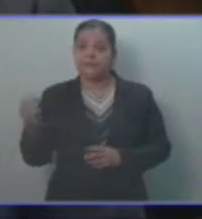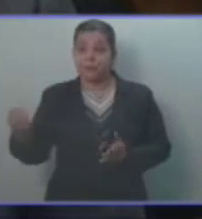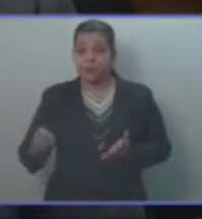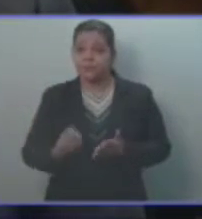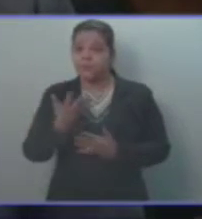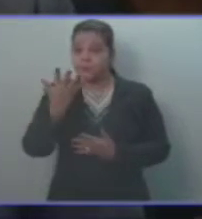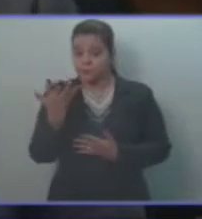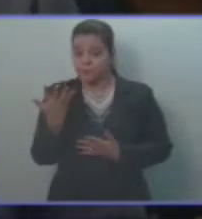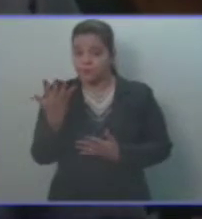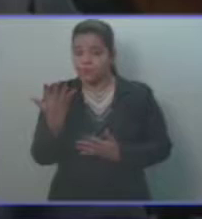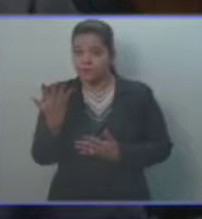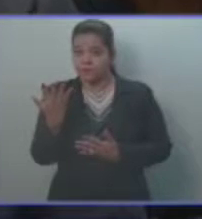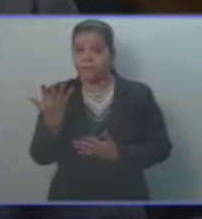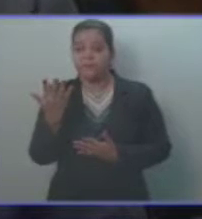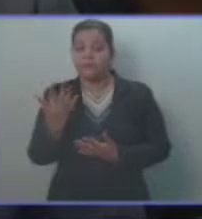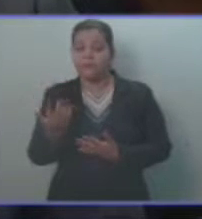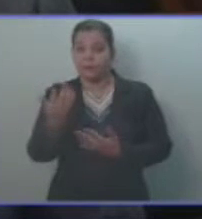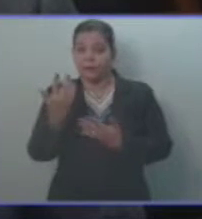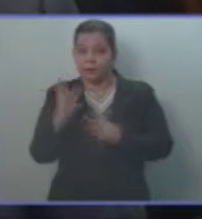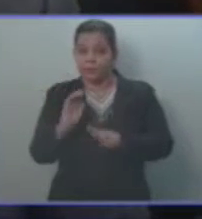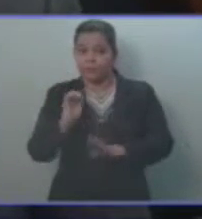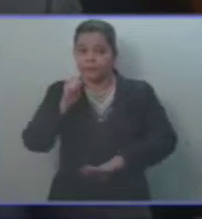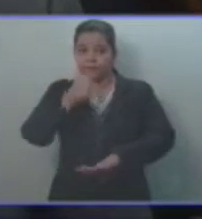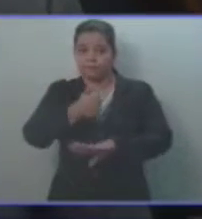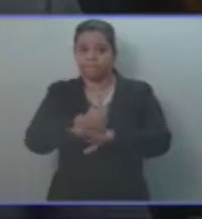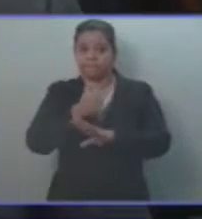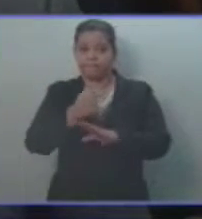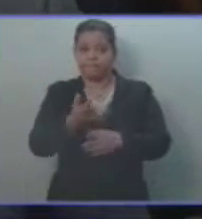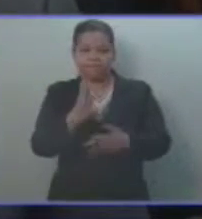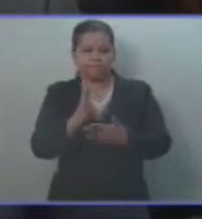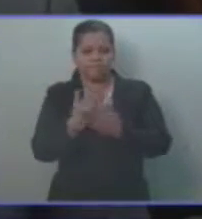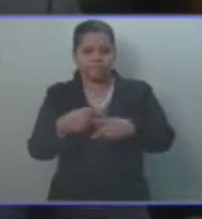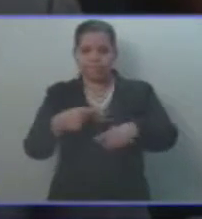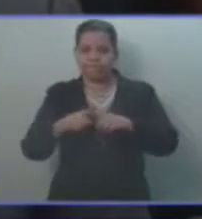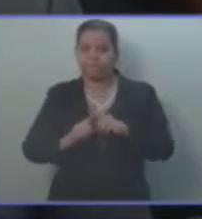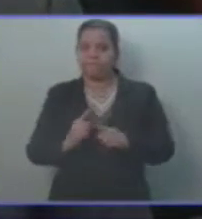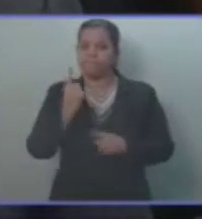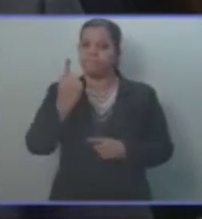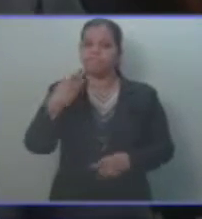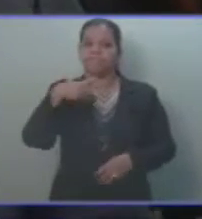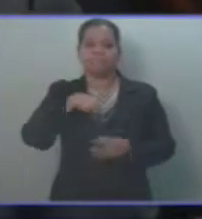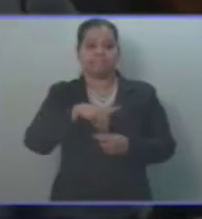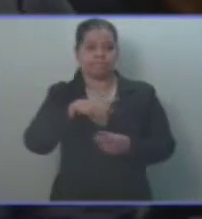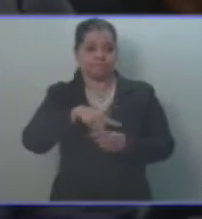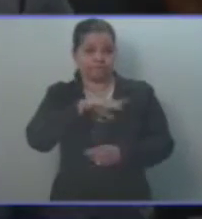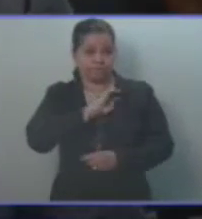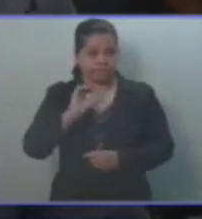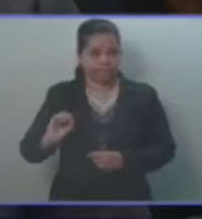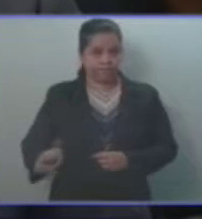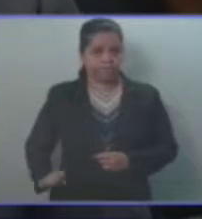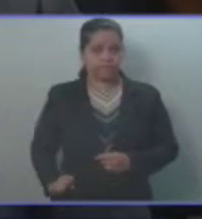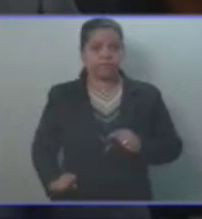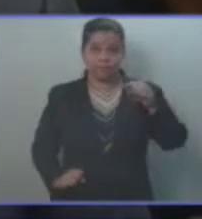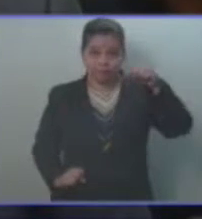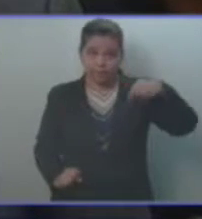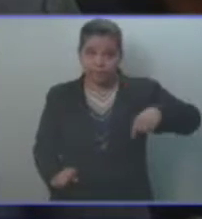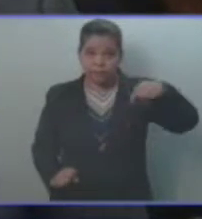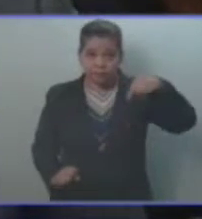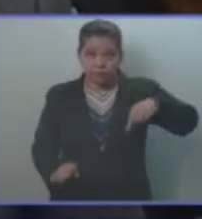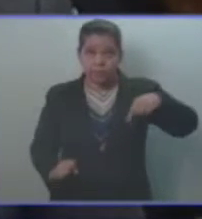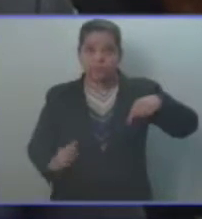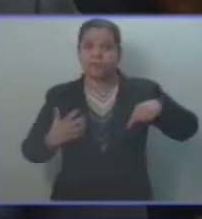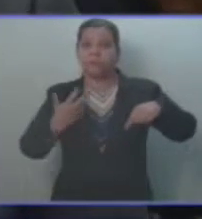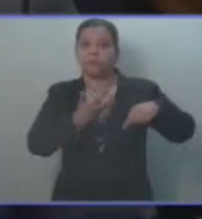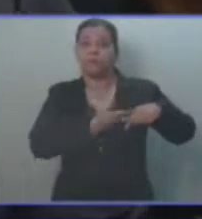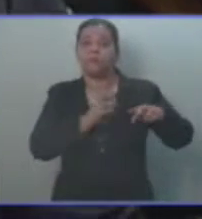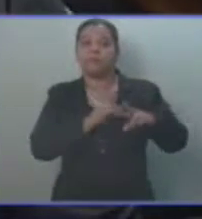la historia positiva de las personas con discapacidad salvadoreñas. Este día estamos haciendo una